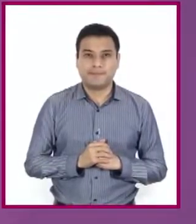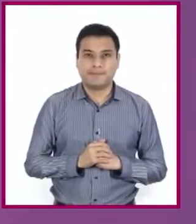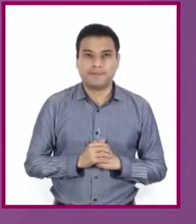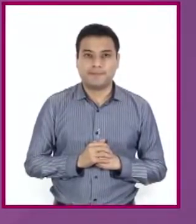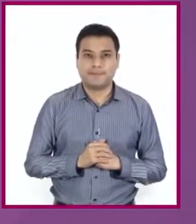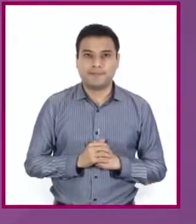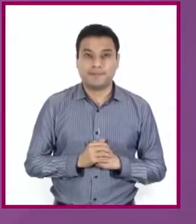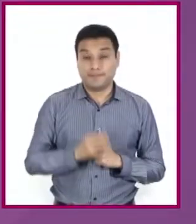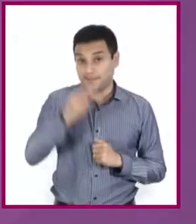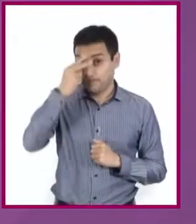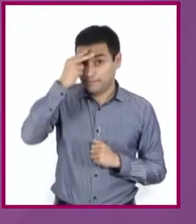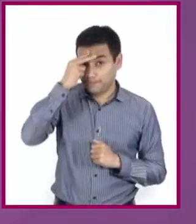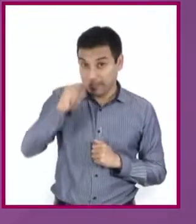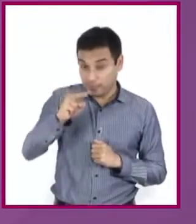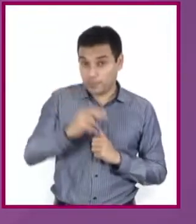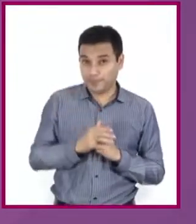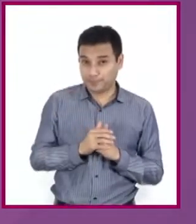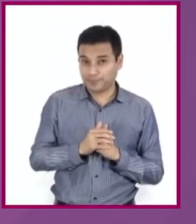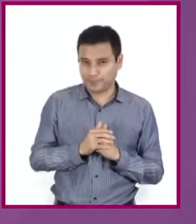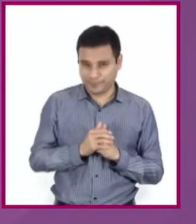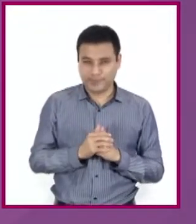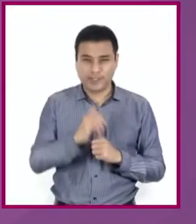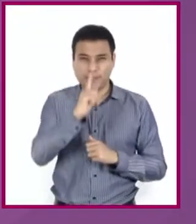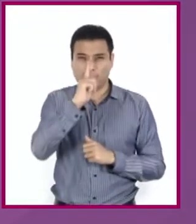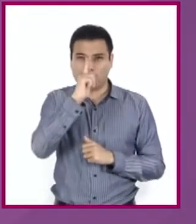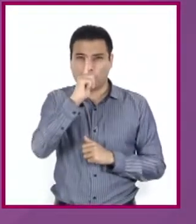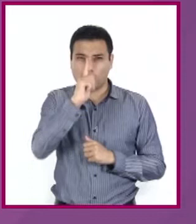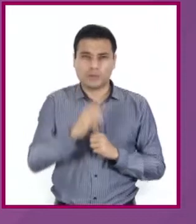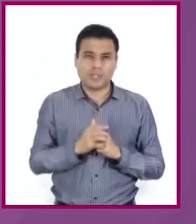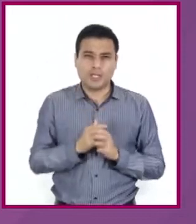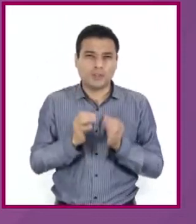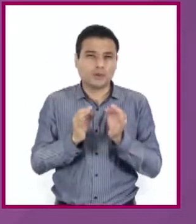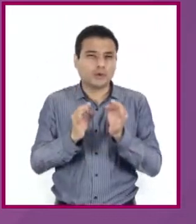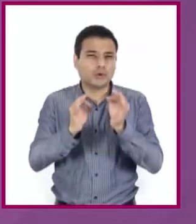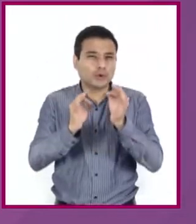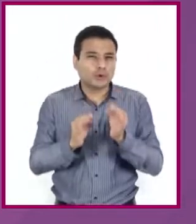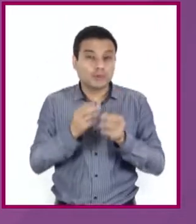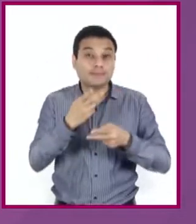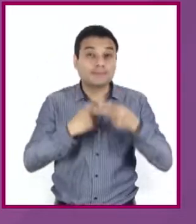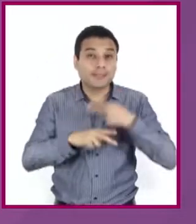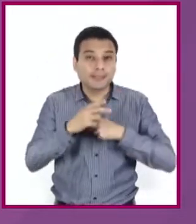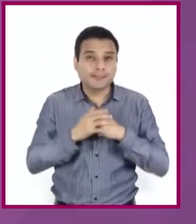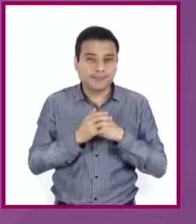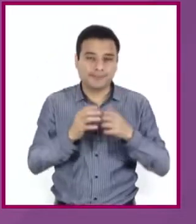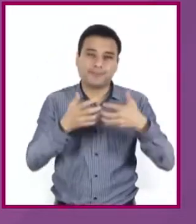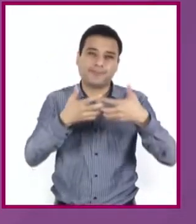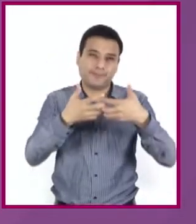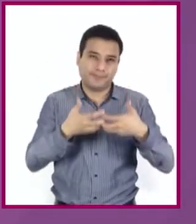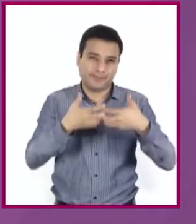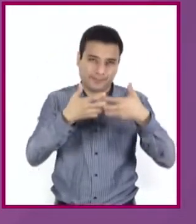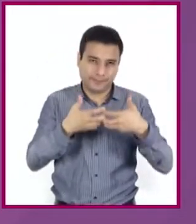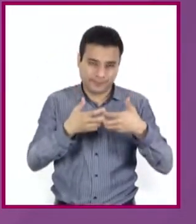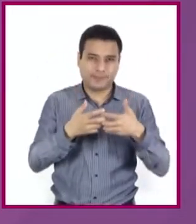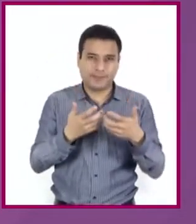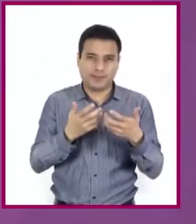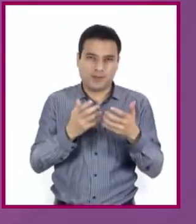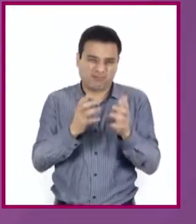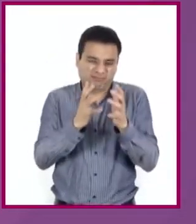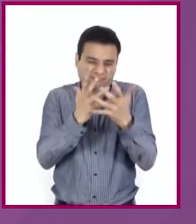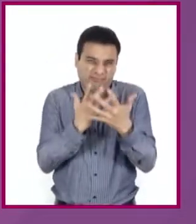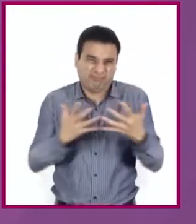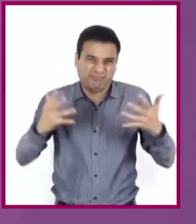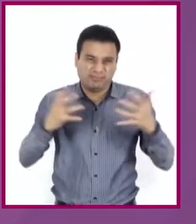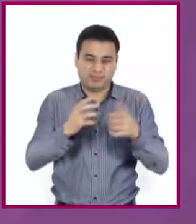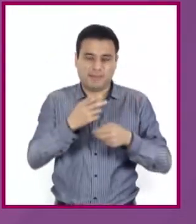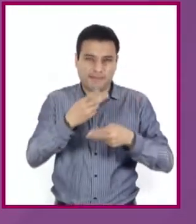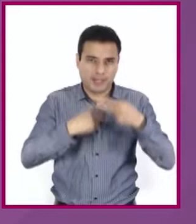En nuestro país, el mayor porcentaje de energía eléctrica es generado por las centrales termoeléctricas y las hidroeléctricas.